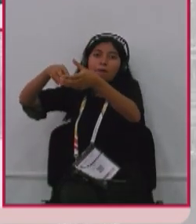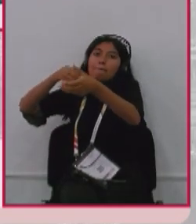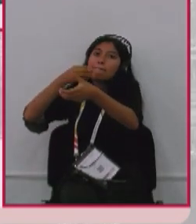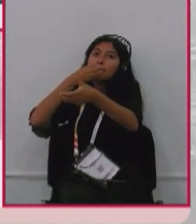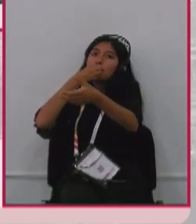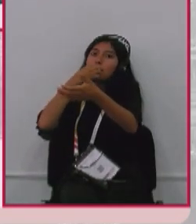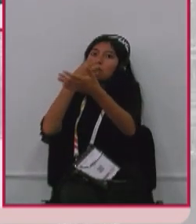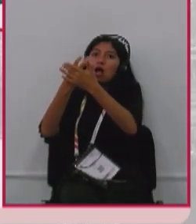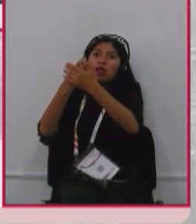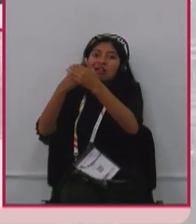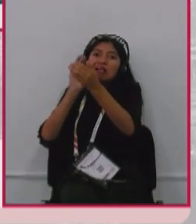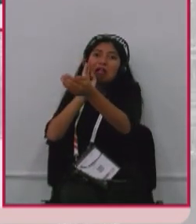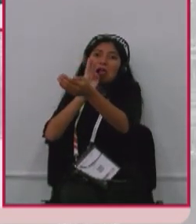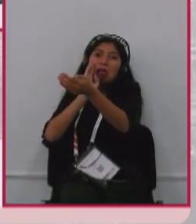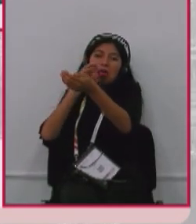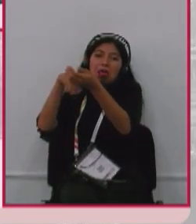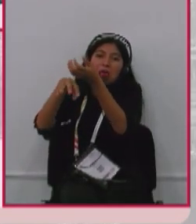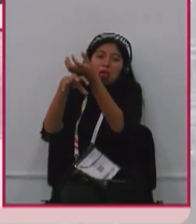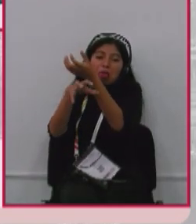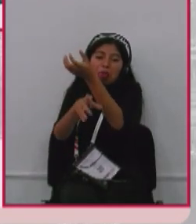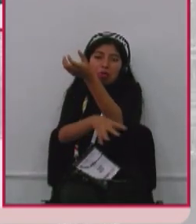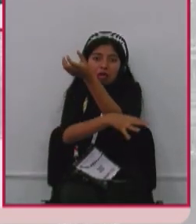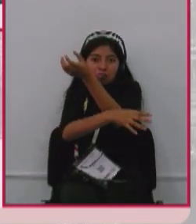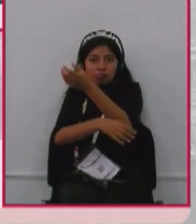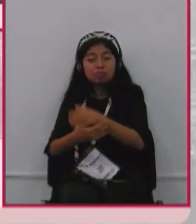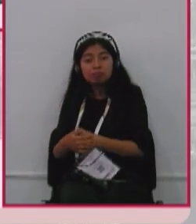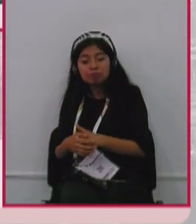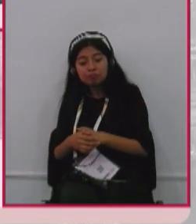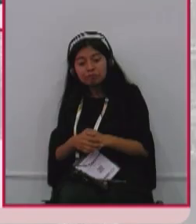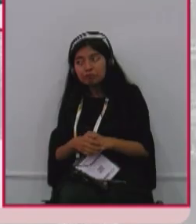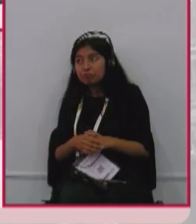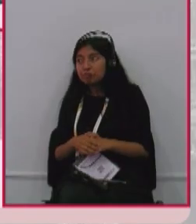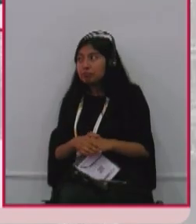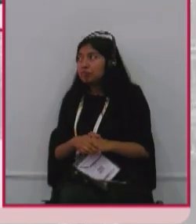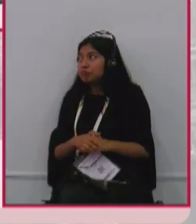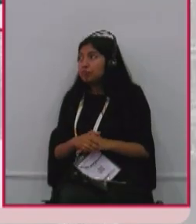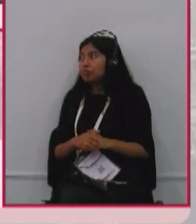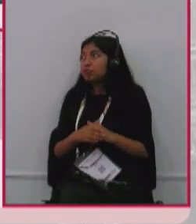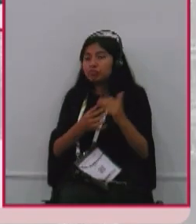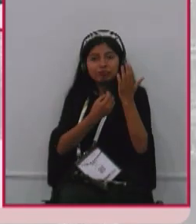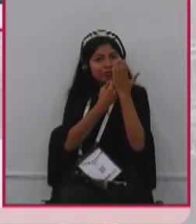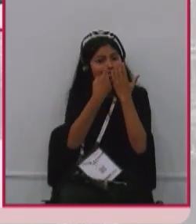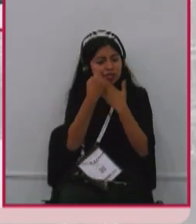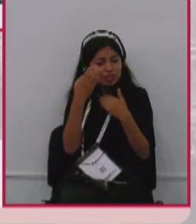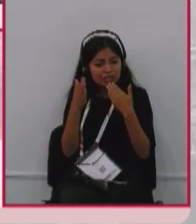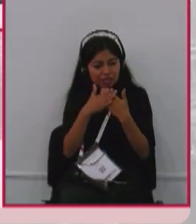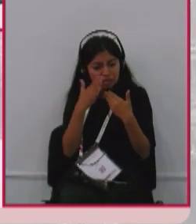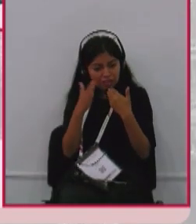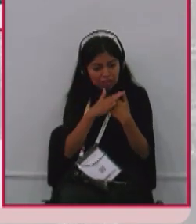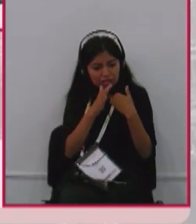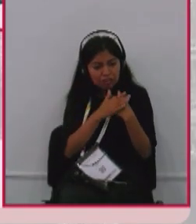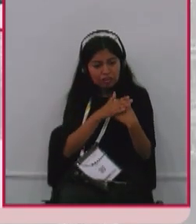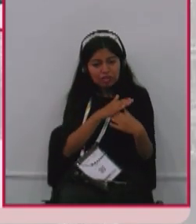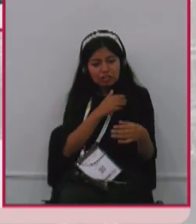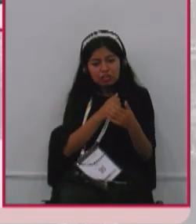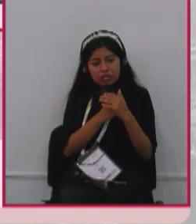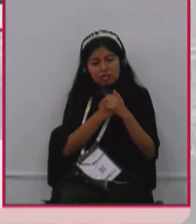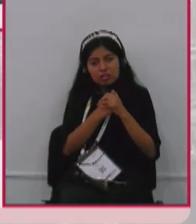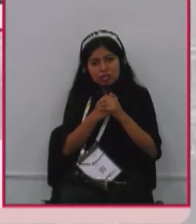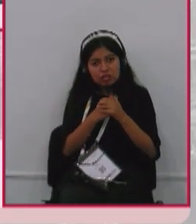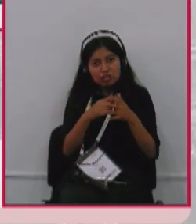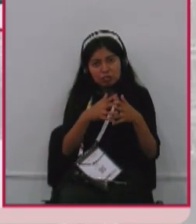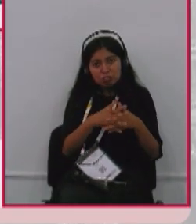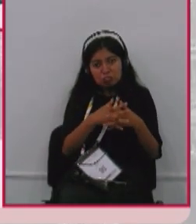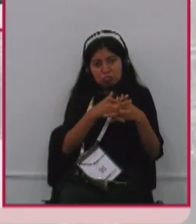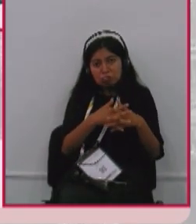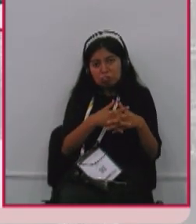interesa y con calidades de comercialización. Es un test muy sencillo de hacer, generalmente las empresas mineras se demoran menos de